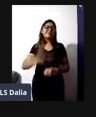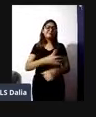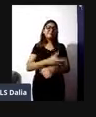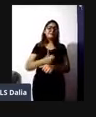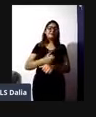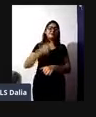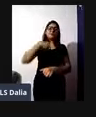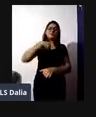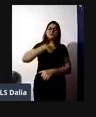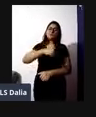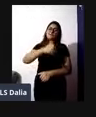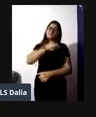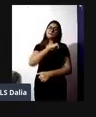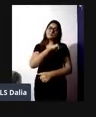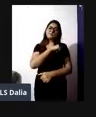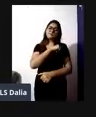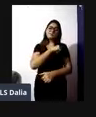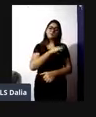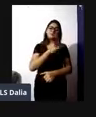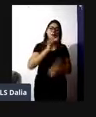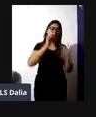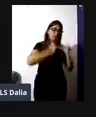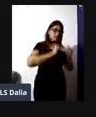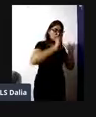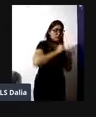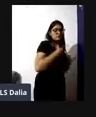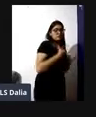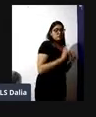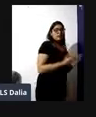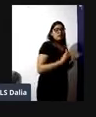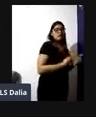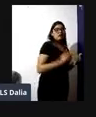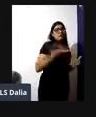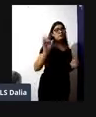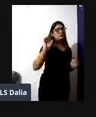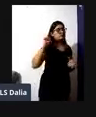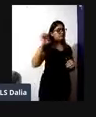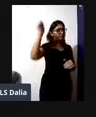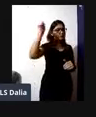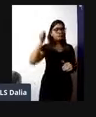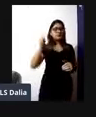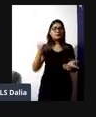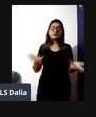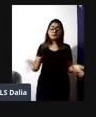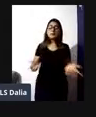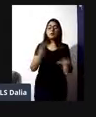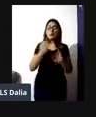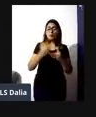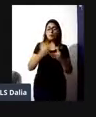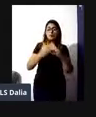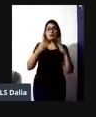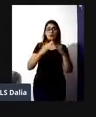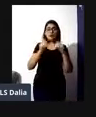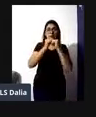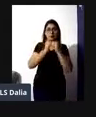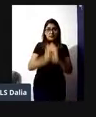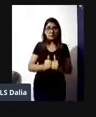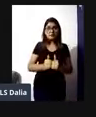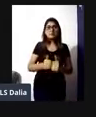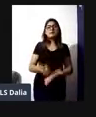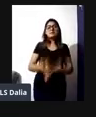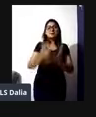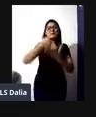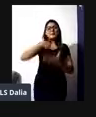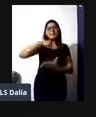egoístas y pensamos nada más en nosotros. Y yo creo que esta contingencia también nos sirve justo para eso, para ser